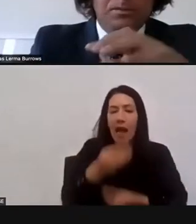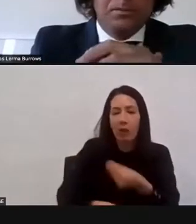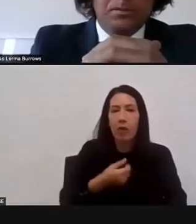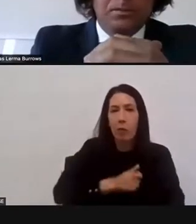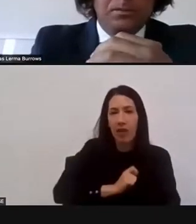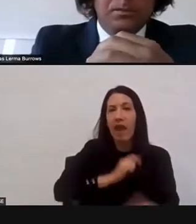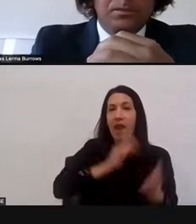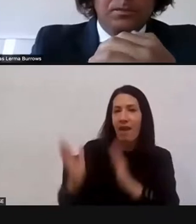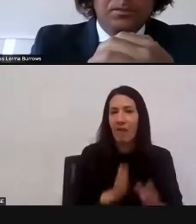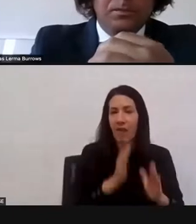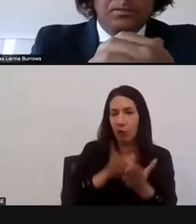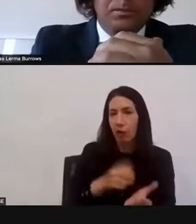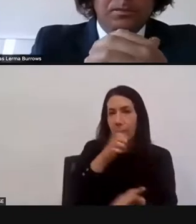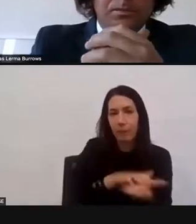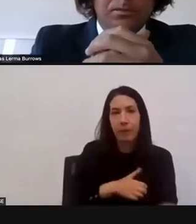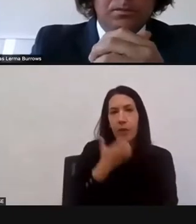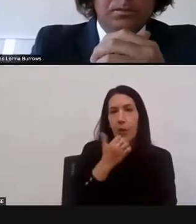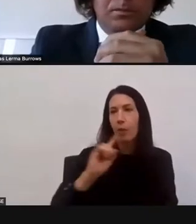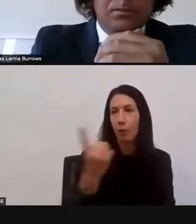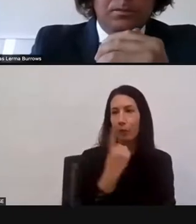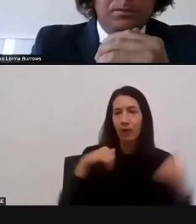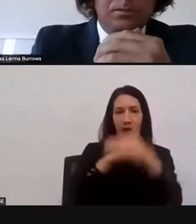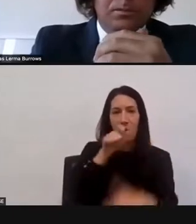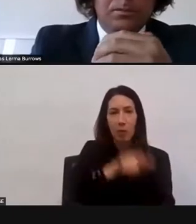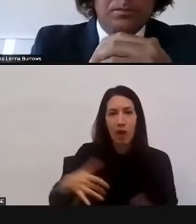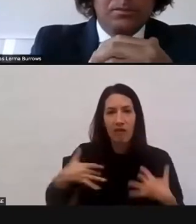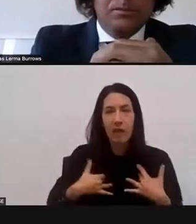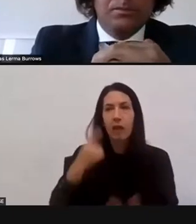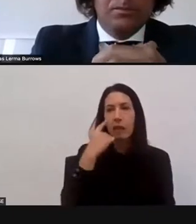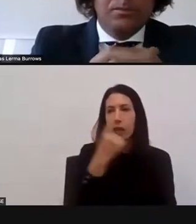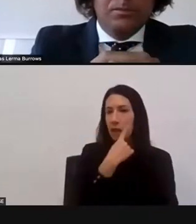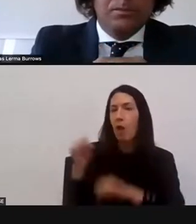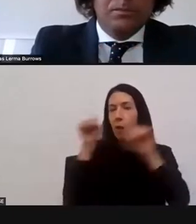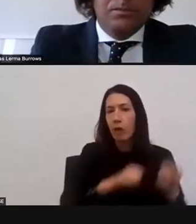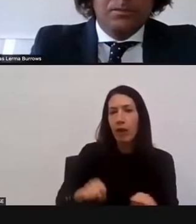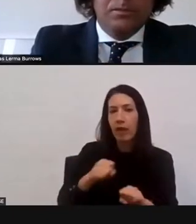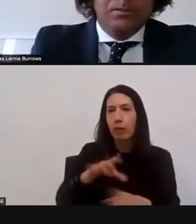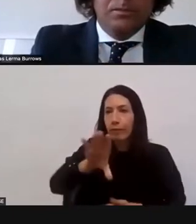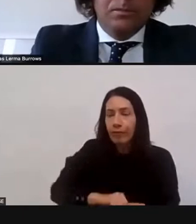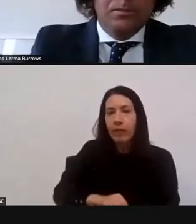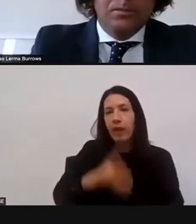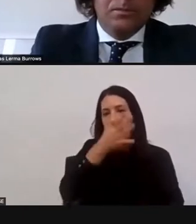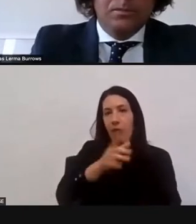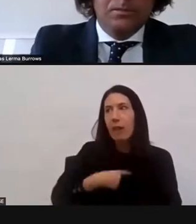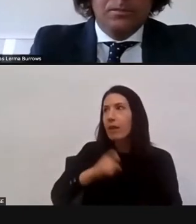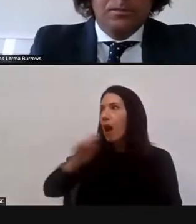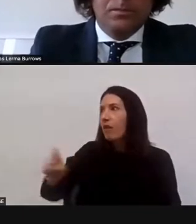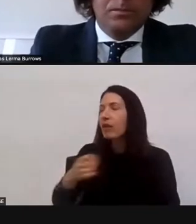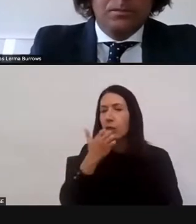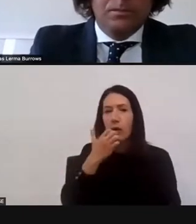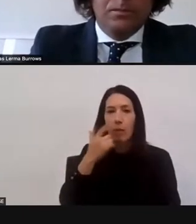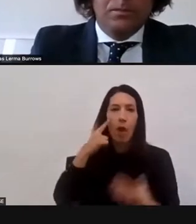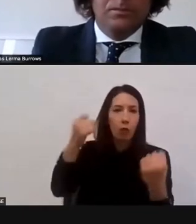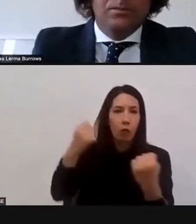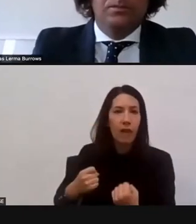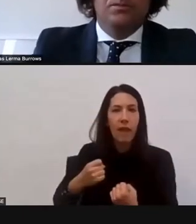del atestado, desde la atención a las víctimas, testigos, recepción de la denuncia, comunicación a la autoridad judicial y fiscal, entre otras medidas.